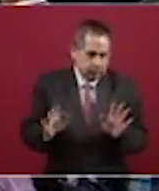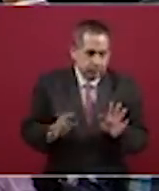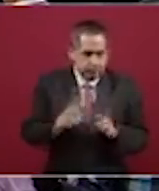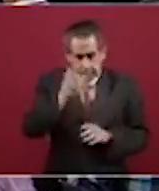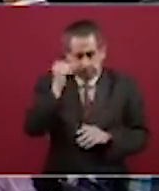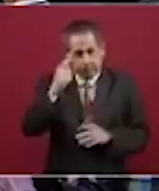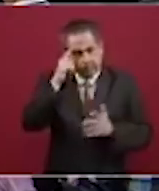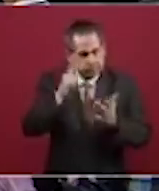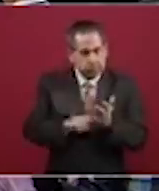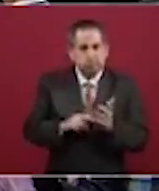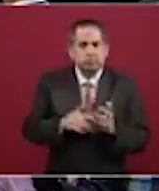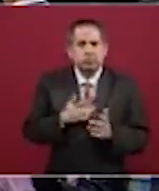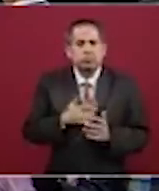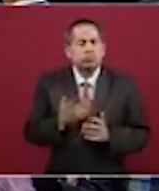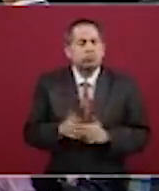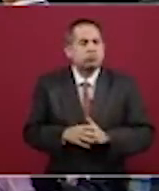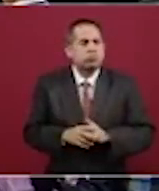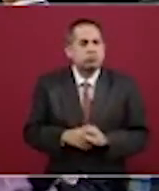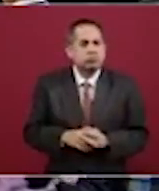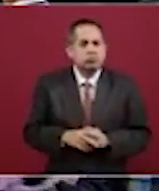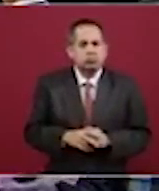que